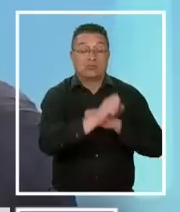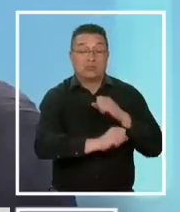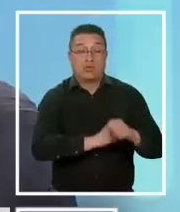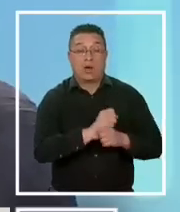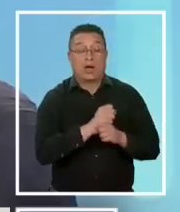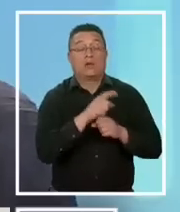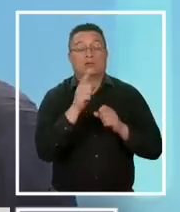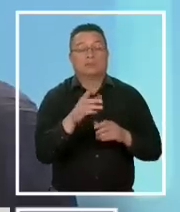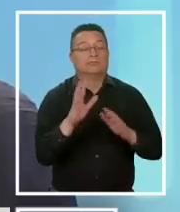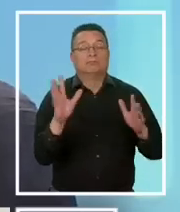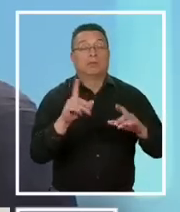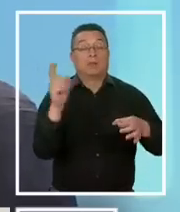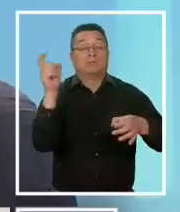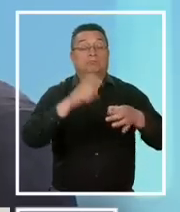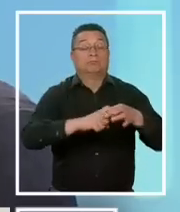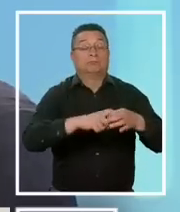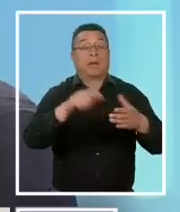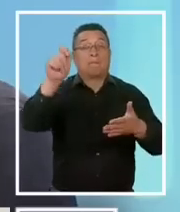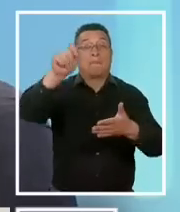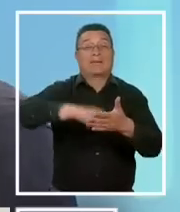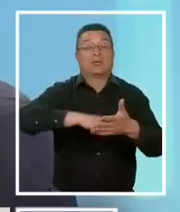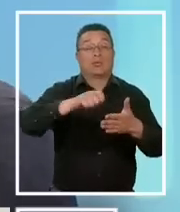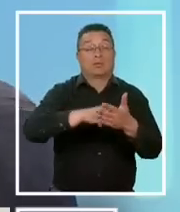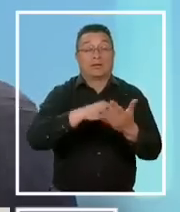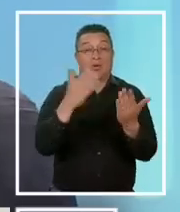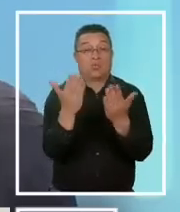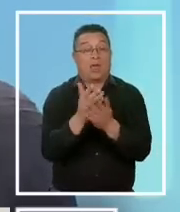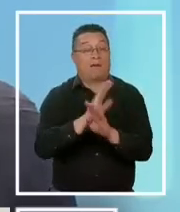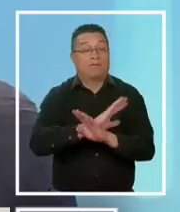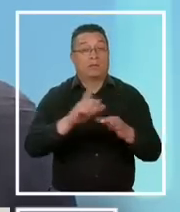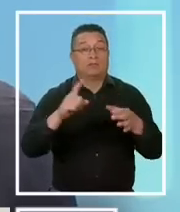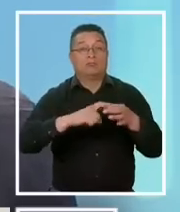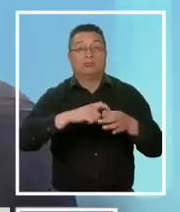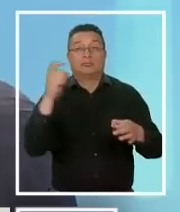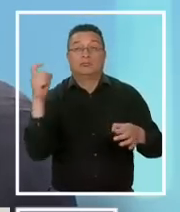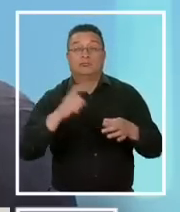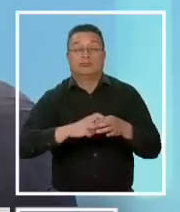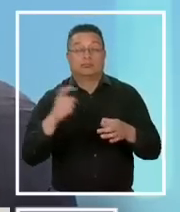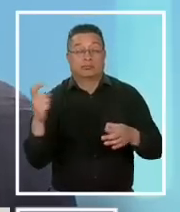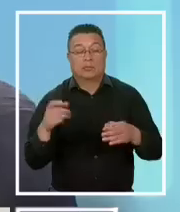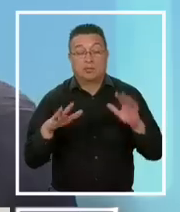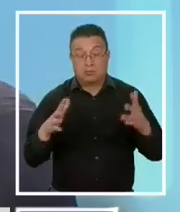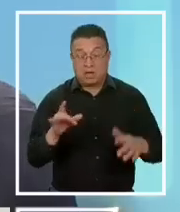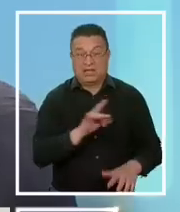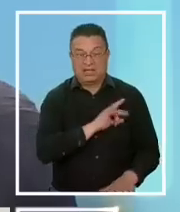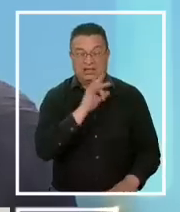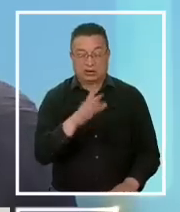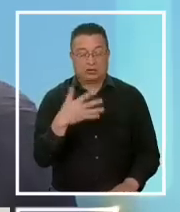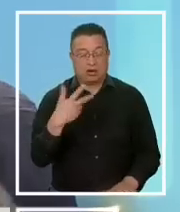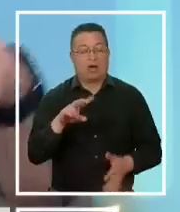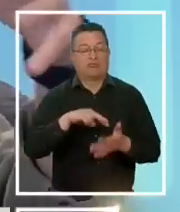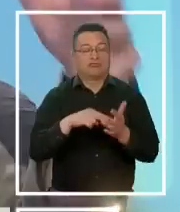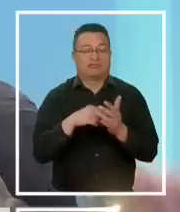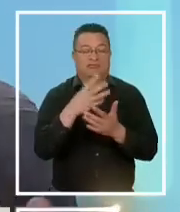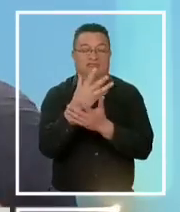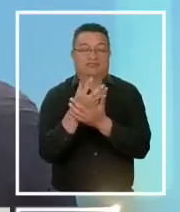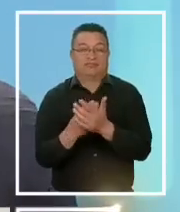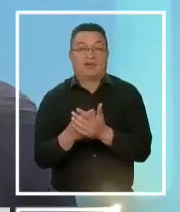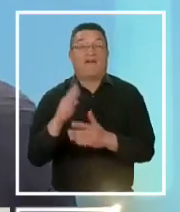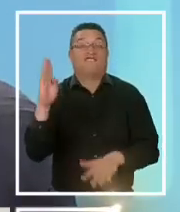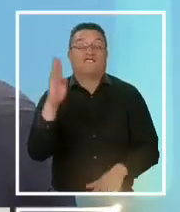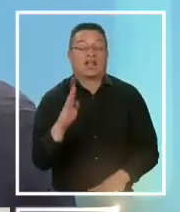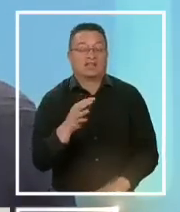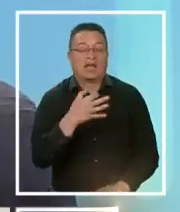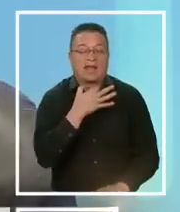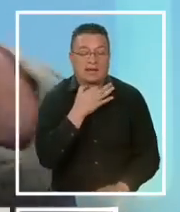dejaron de estar matriculados en un centro educacional parecíamos que que chile había superado este problema cierto con la educación básica